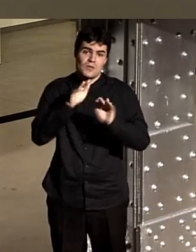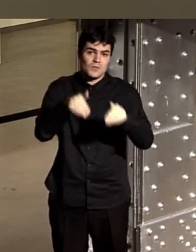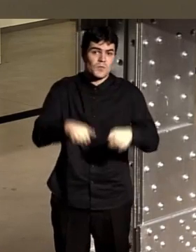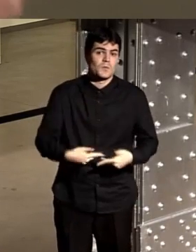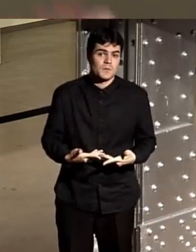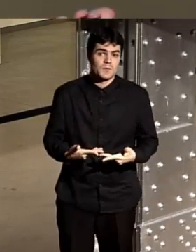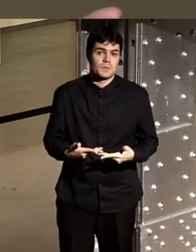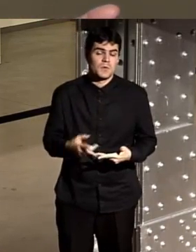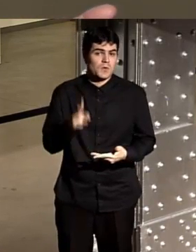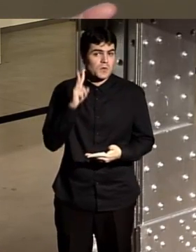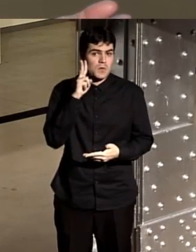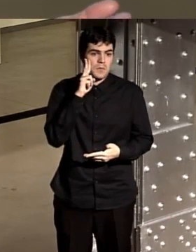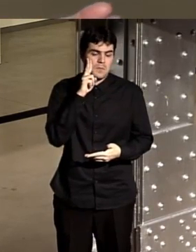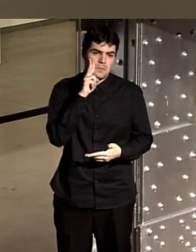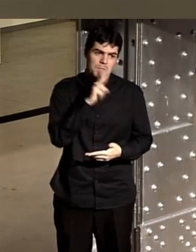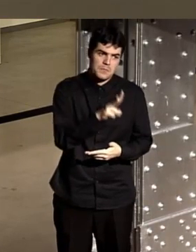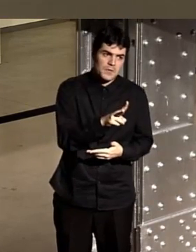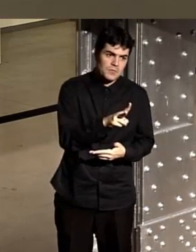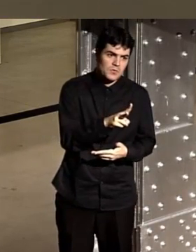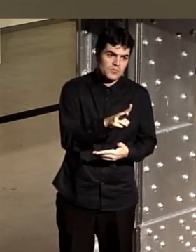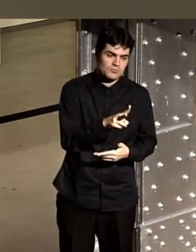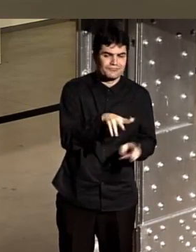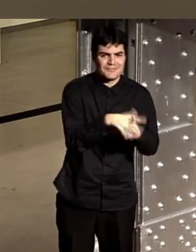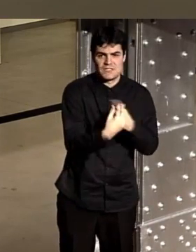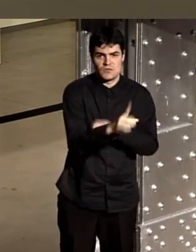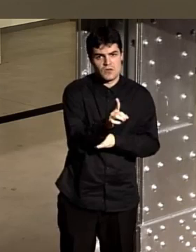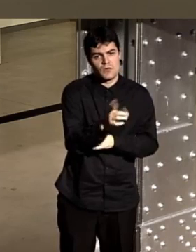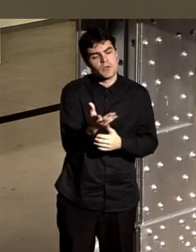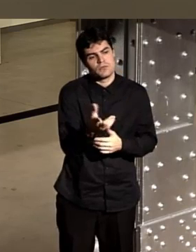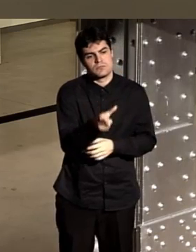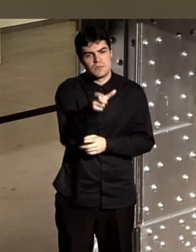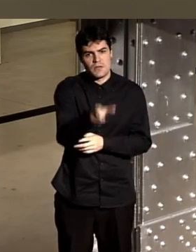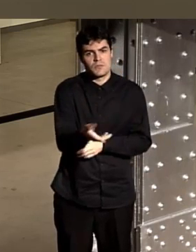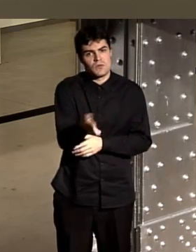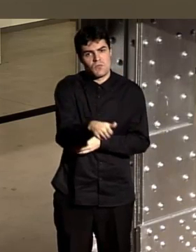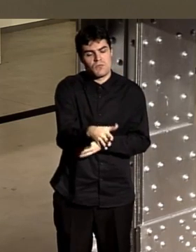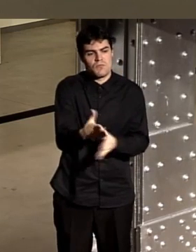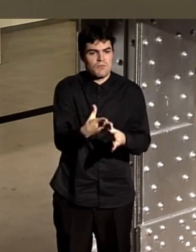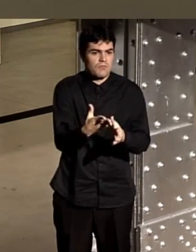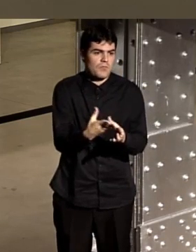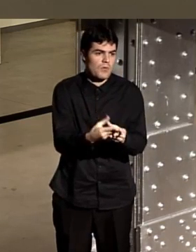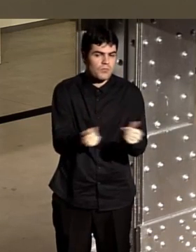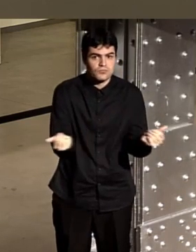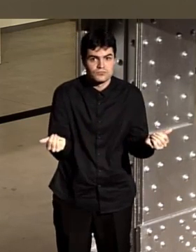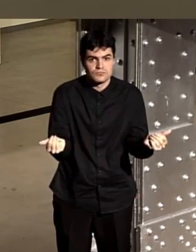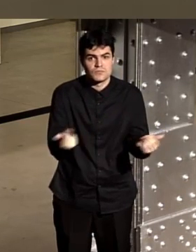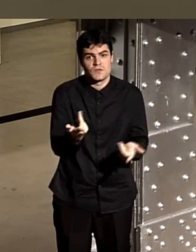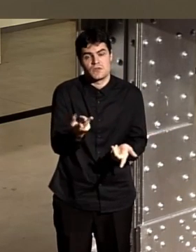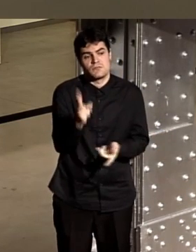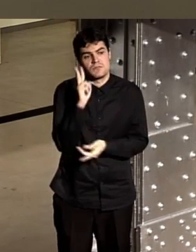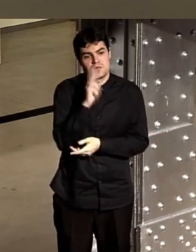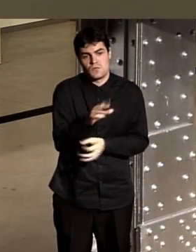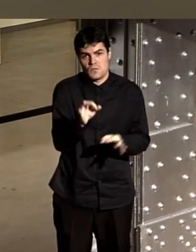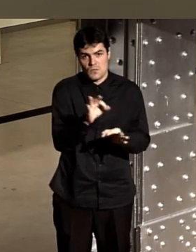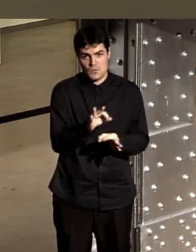no vimos lo que lo pasó, pero su cuerpo no apareció ni estaba en los cárceles cuando dejaron